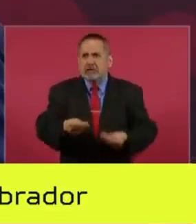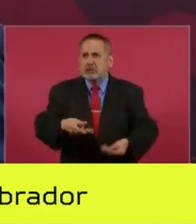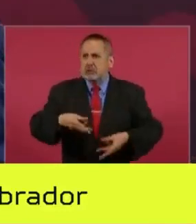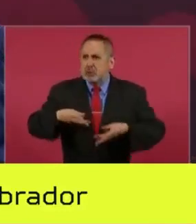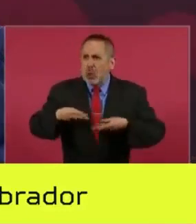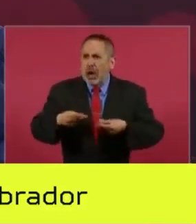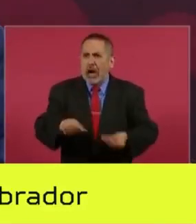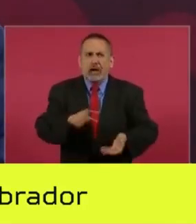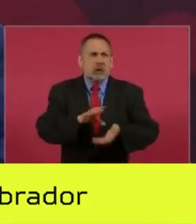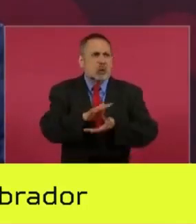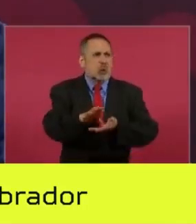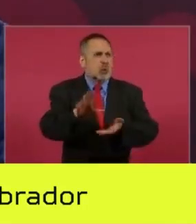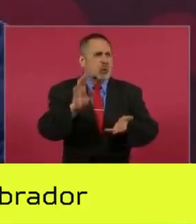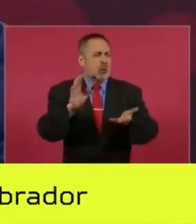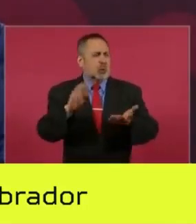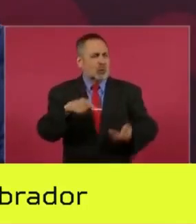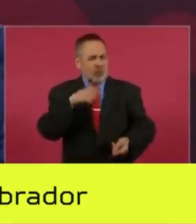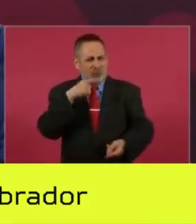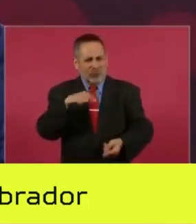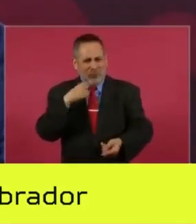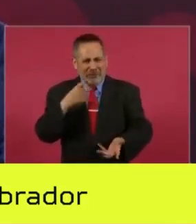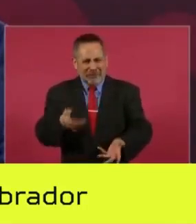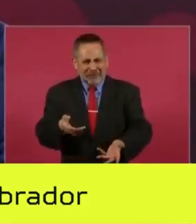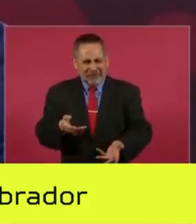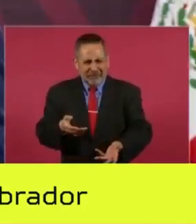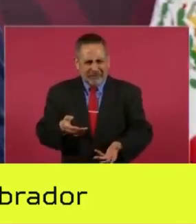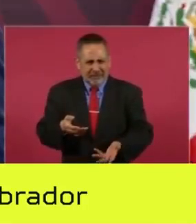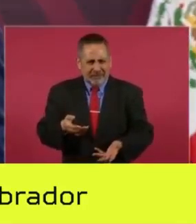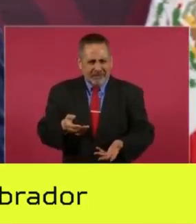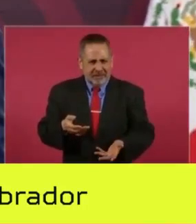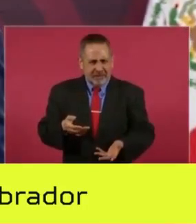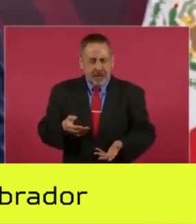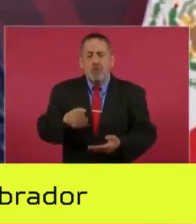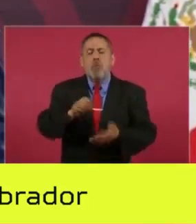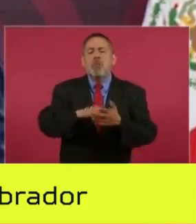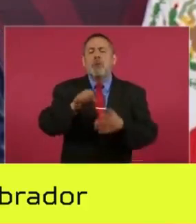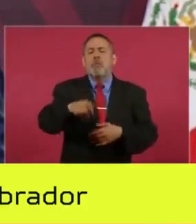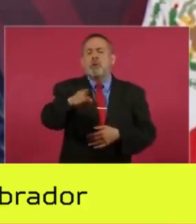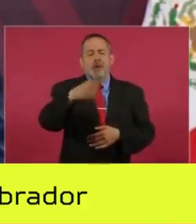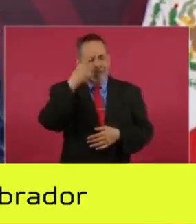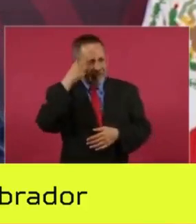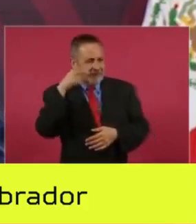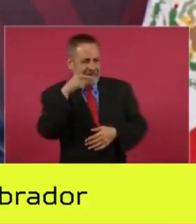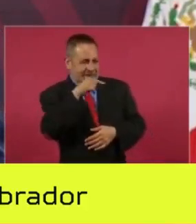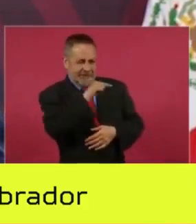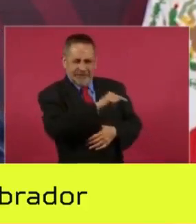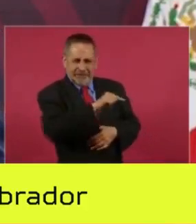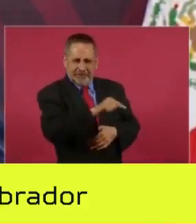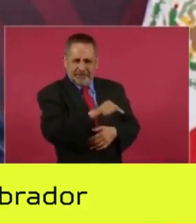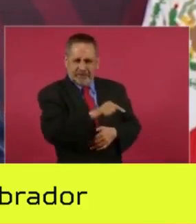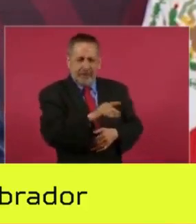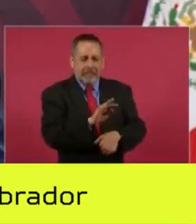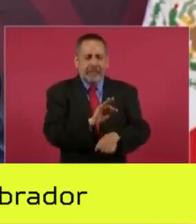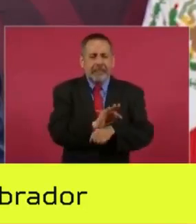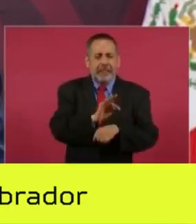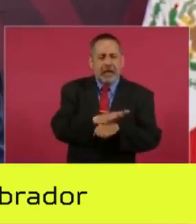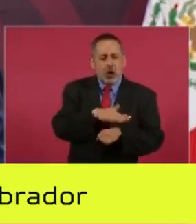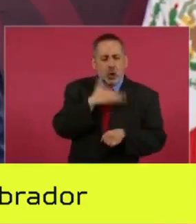pues todas las que crearon para proteger la corrupción,